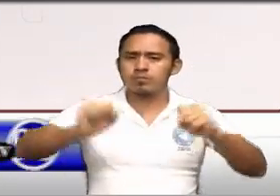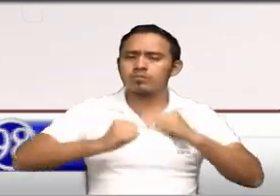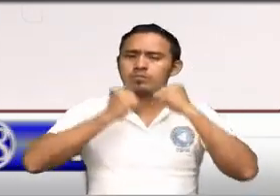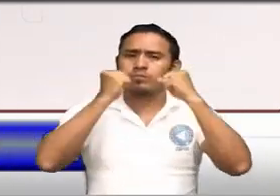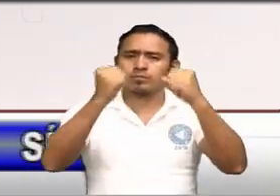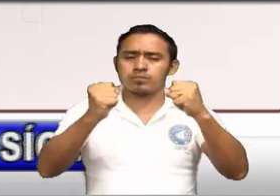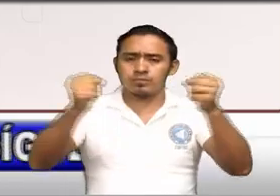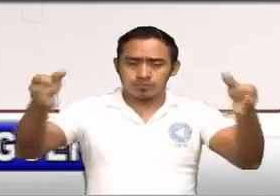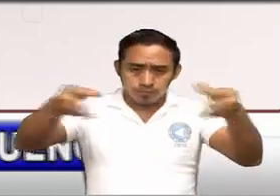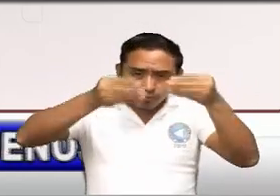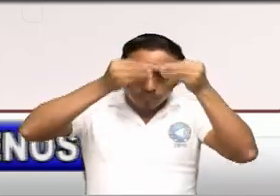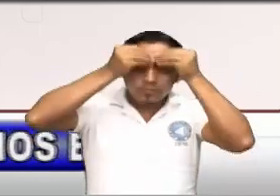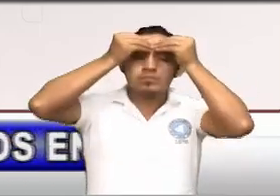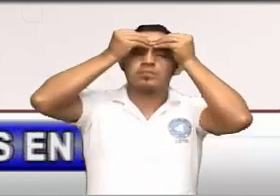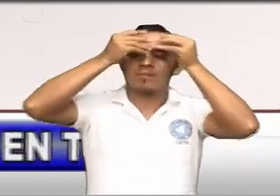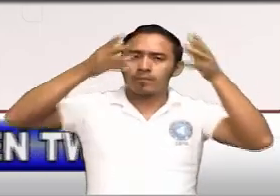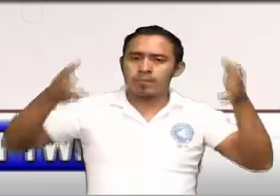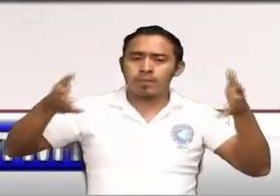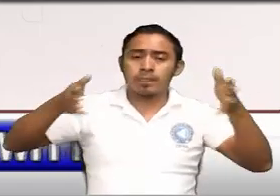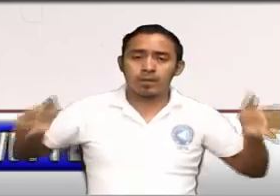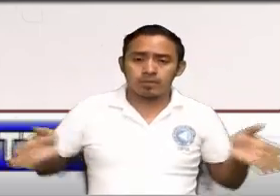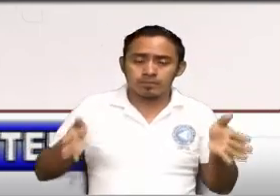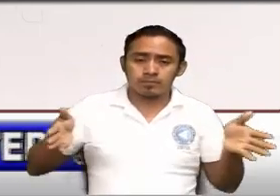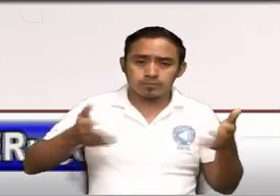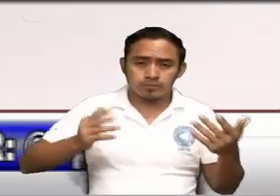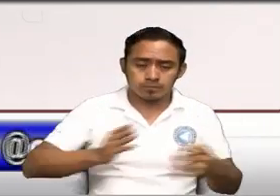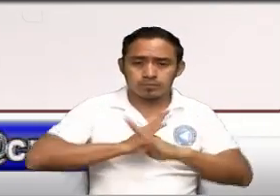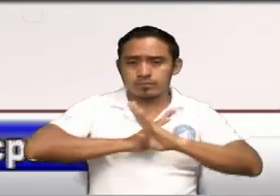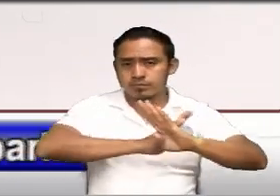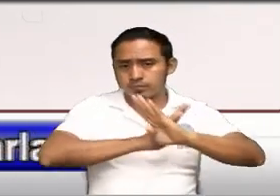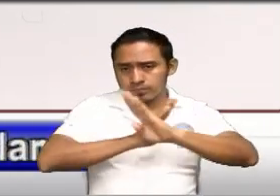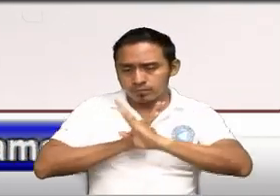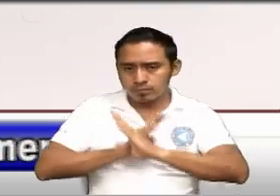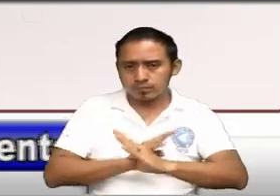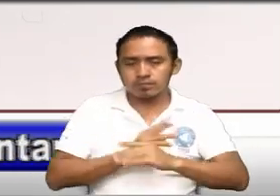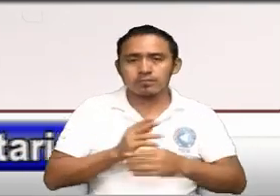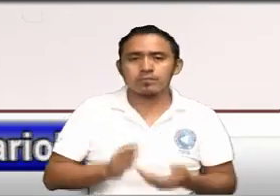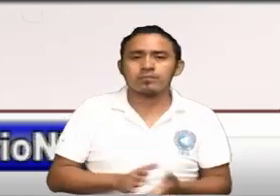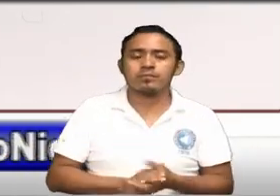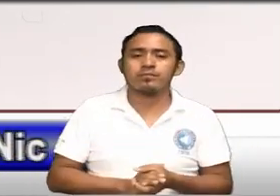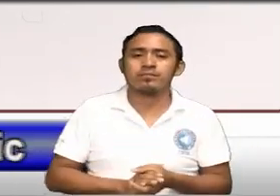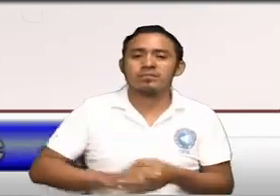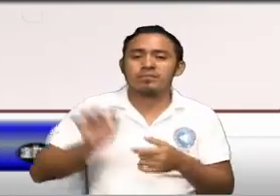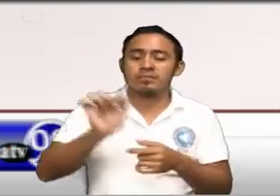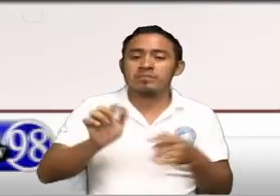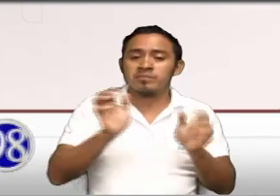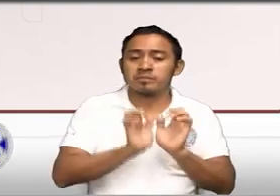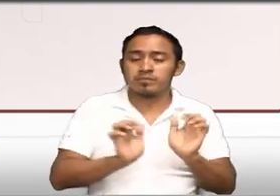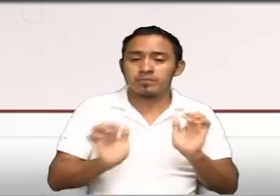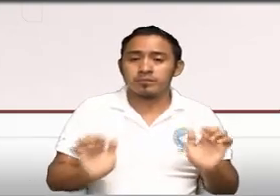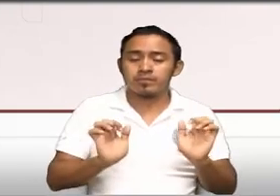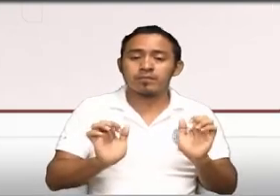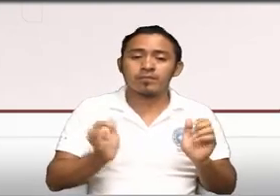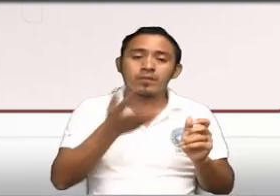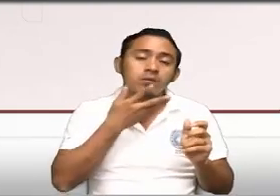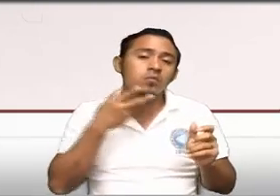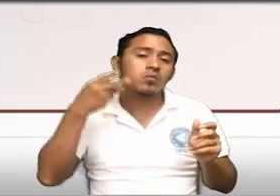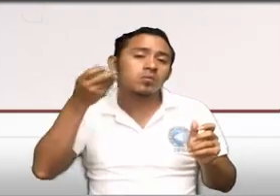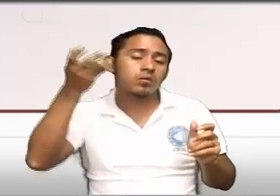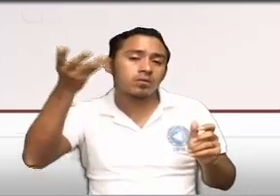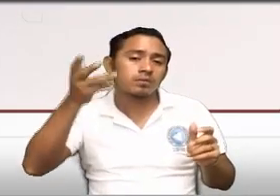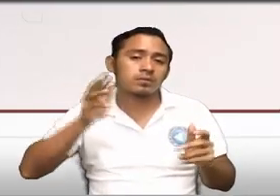el conocimiento de promoción y prevención a partir de los niños y adolescentes para